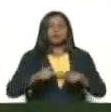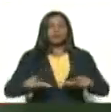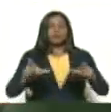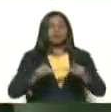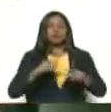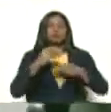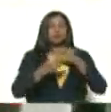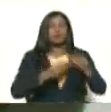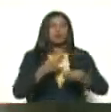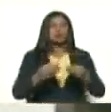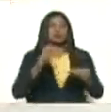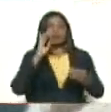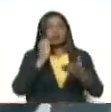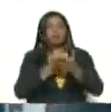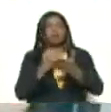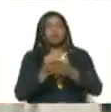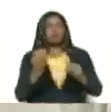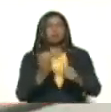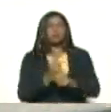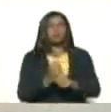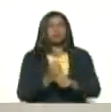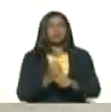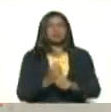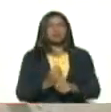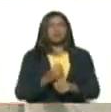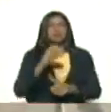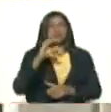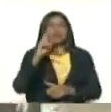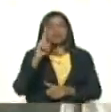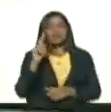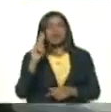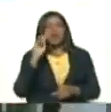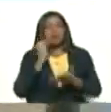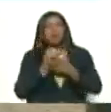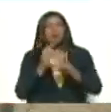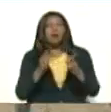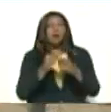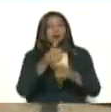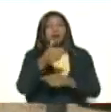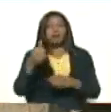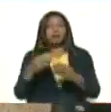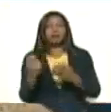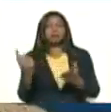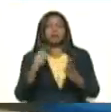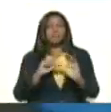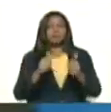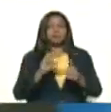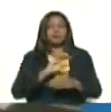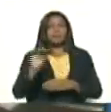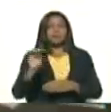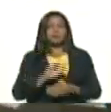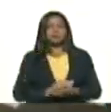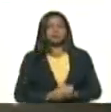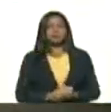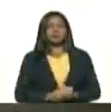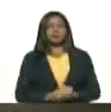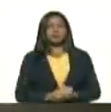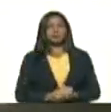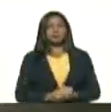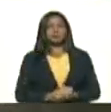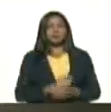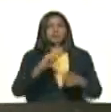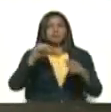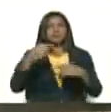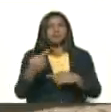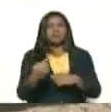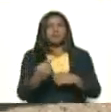le realiza la prueba de despistaje de PR, la prueba corta a todos los conciudadanos que ingresan al país.